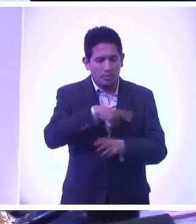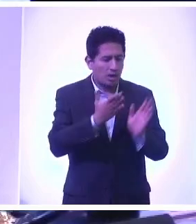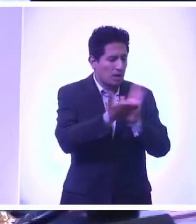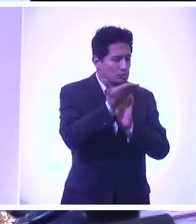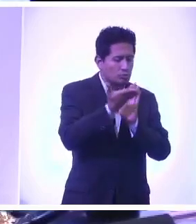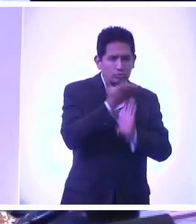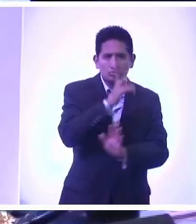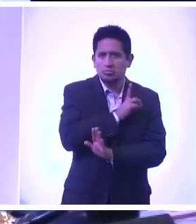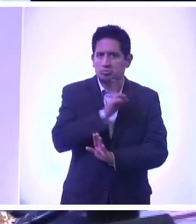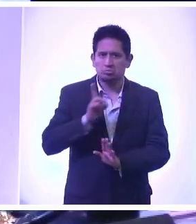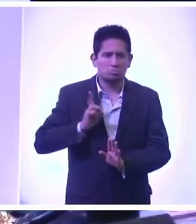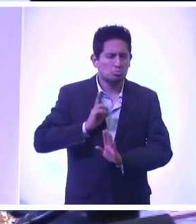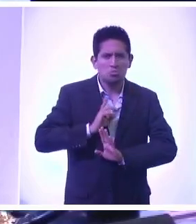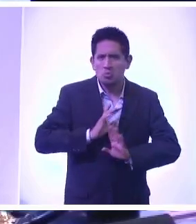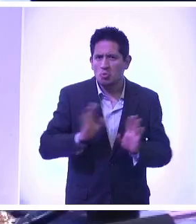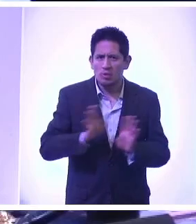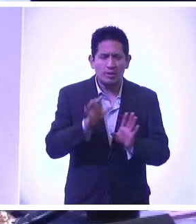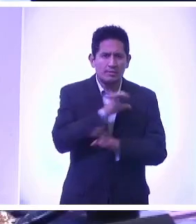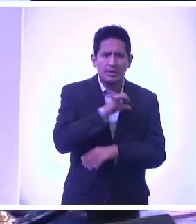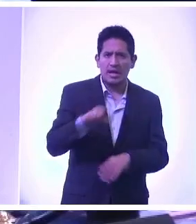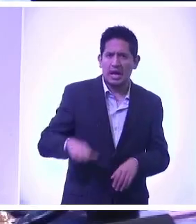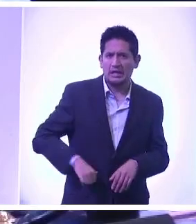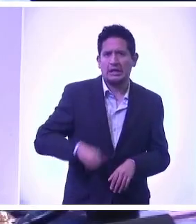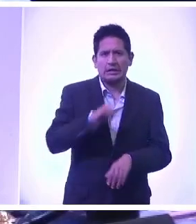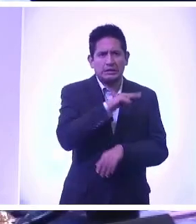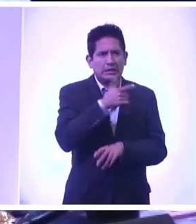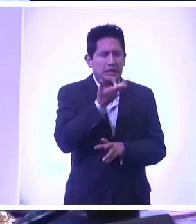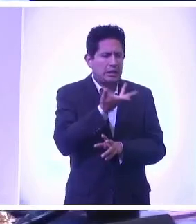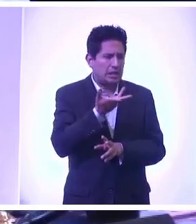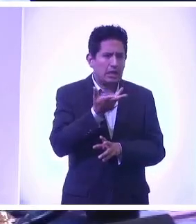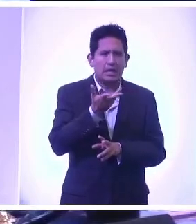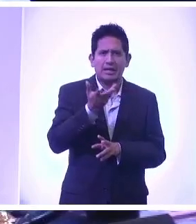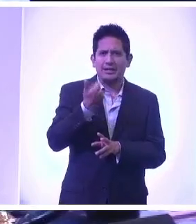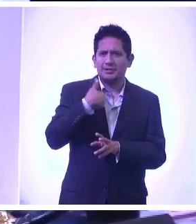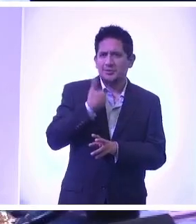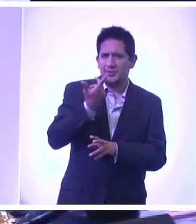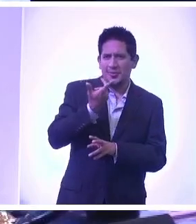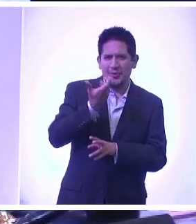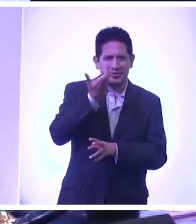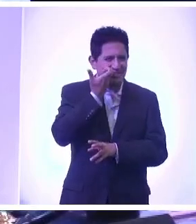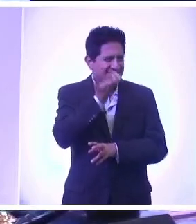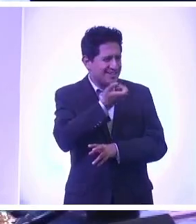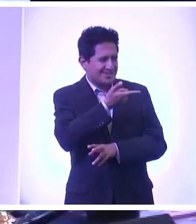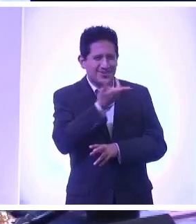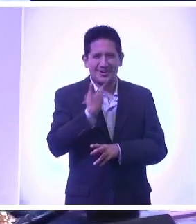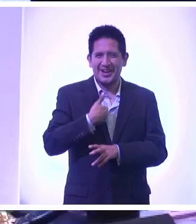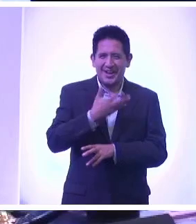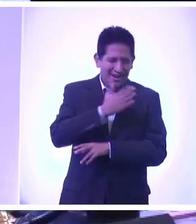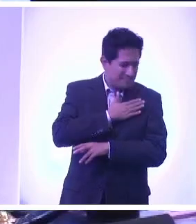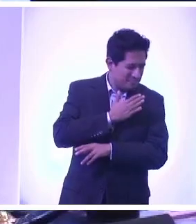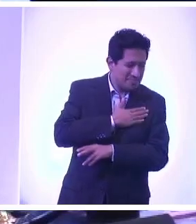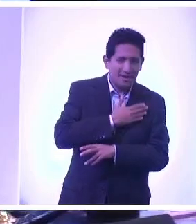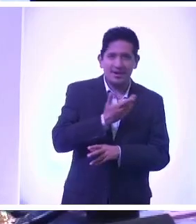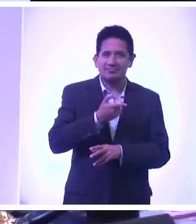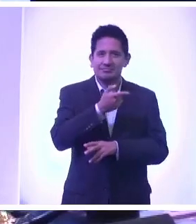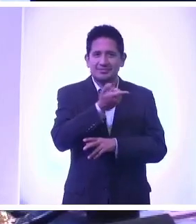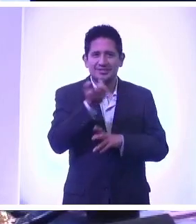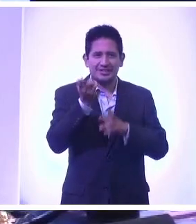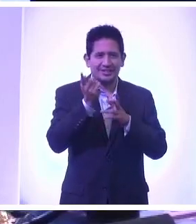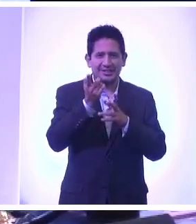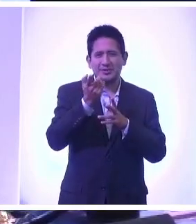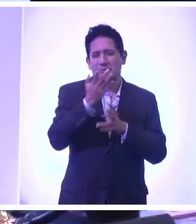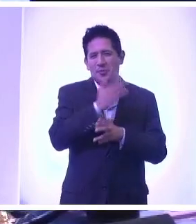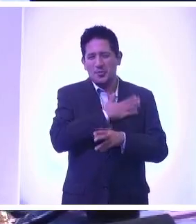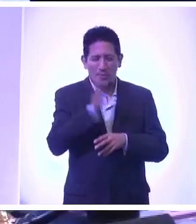servicios el alcalde fue electo porque hablaba bonito porque era carismático no hablo de un alcalde en específico hablo de muchos y